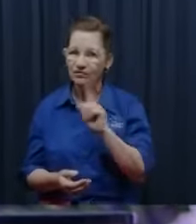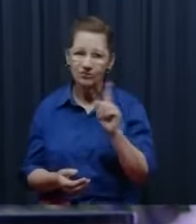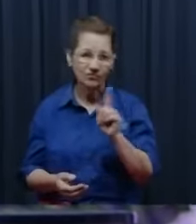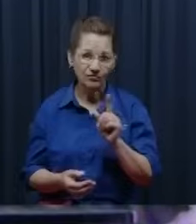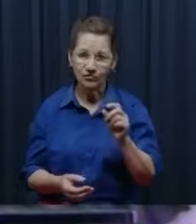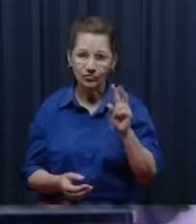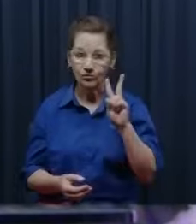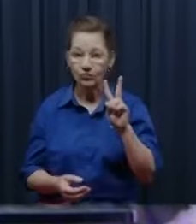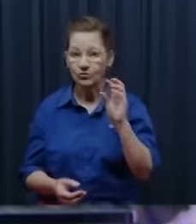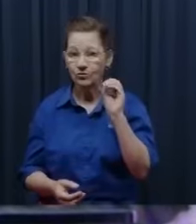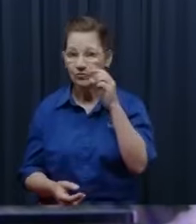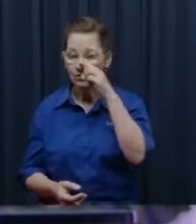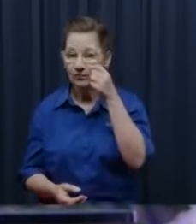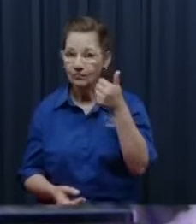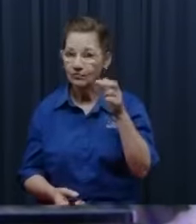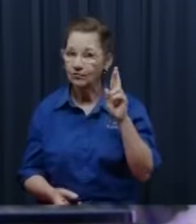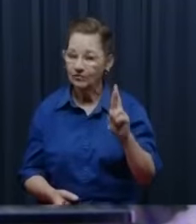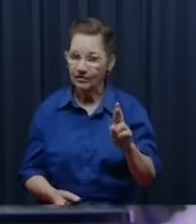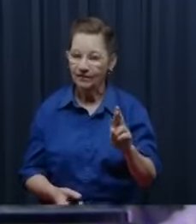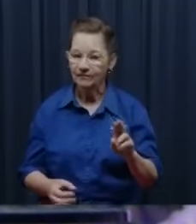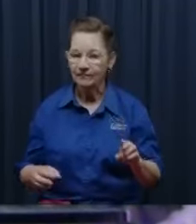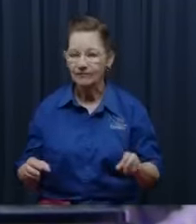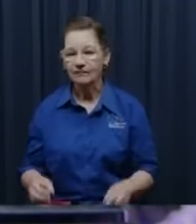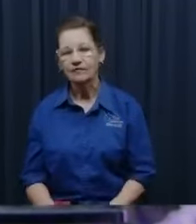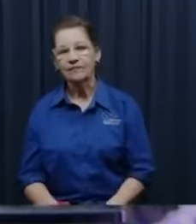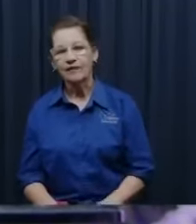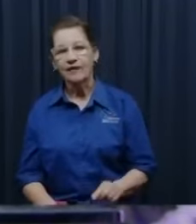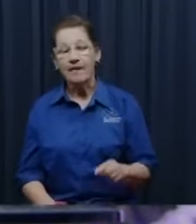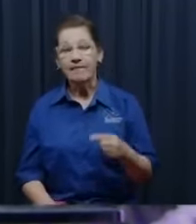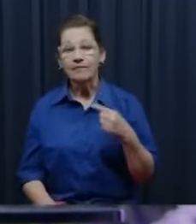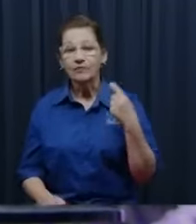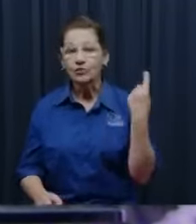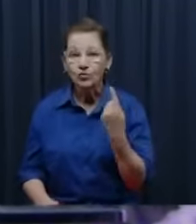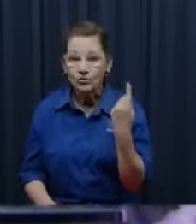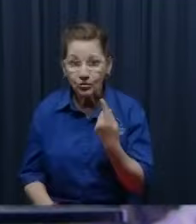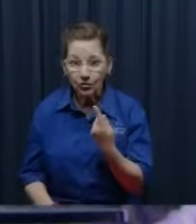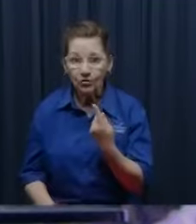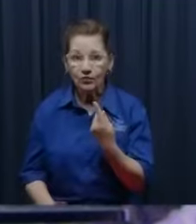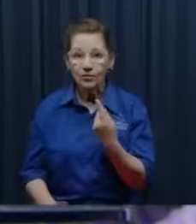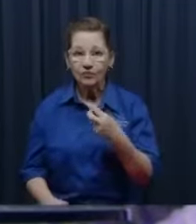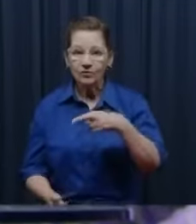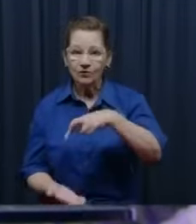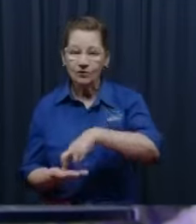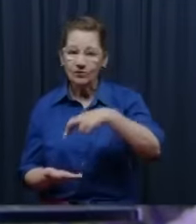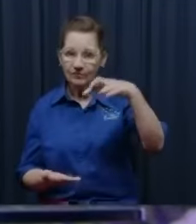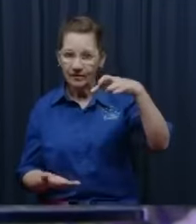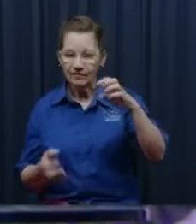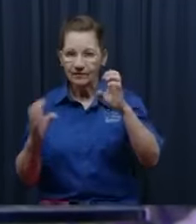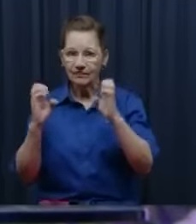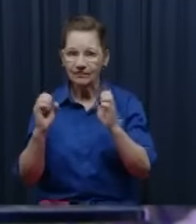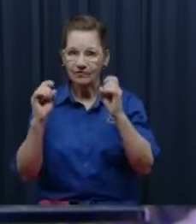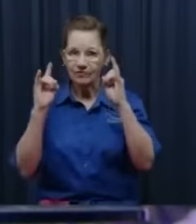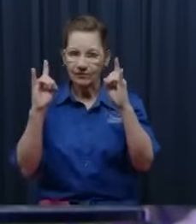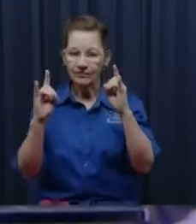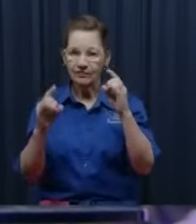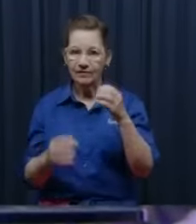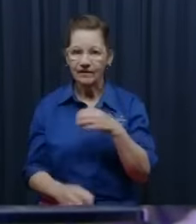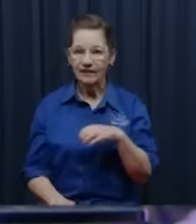toda América fue Estados Unidos y Argentina eh los que